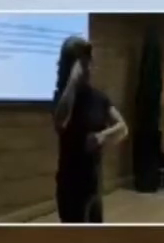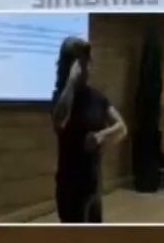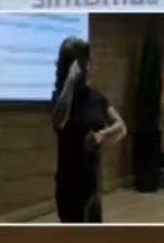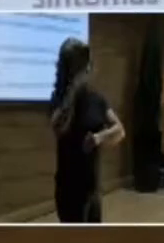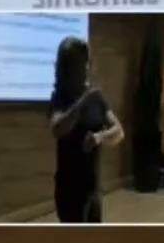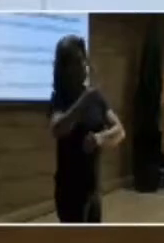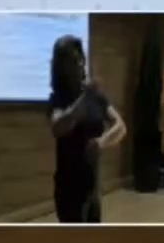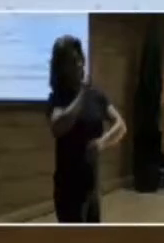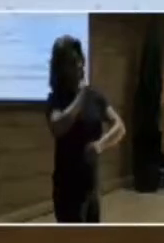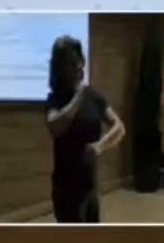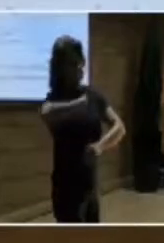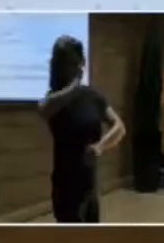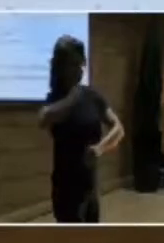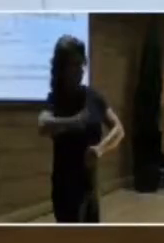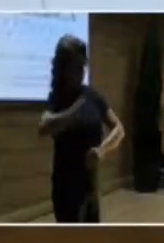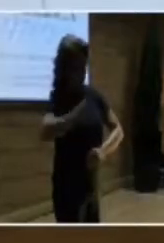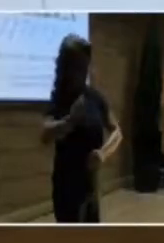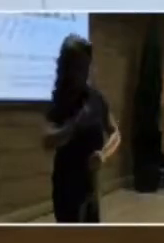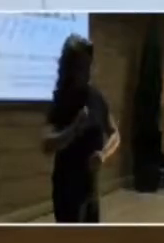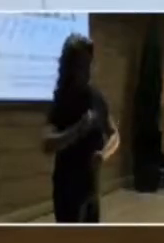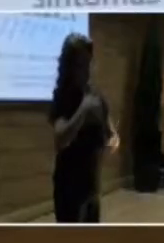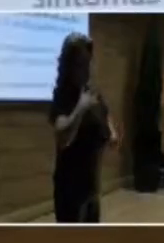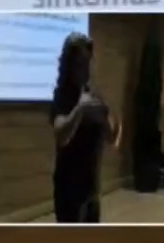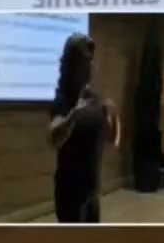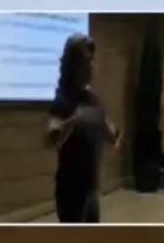a esos síntomas iniciales.